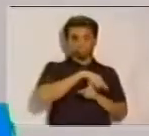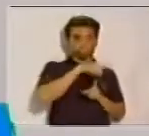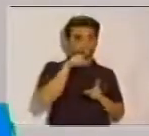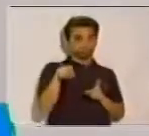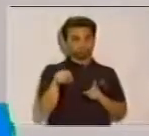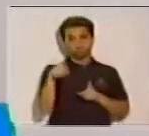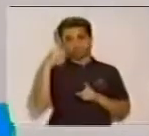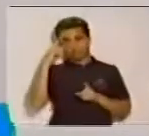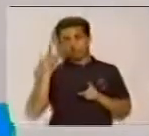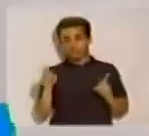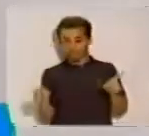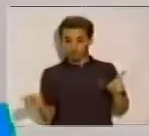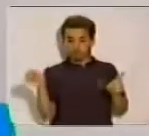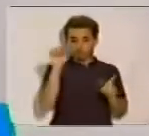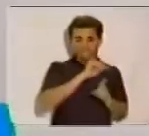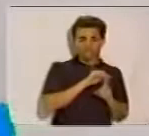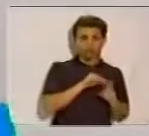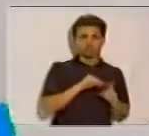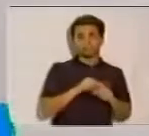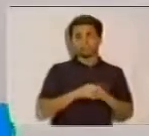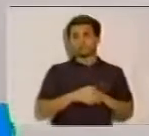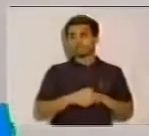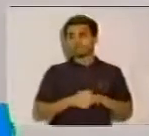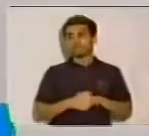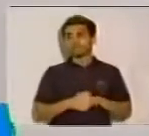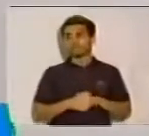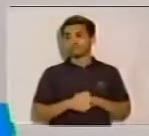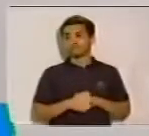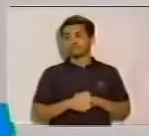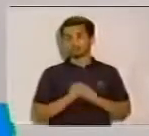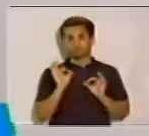original, la primera que hicimos.